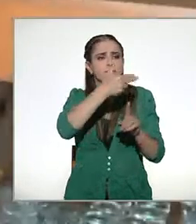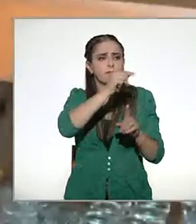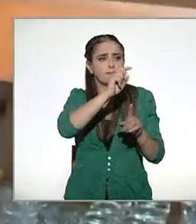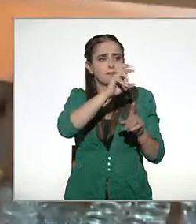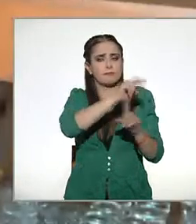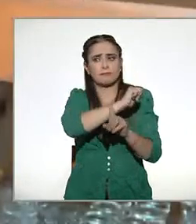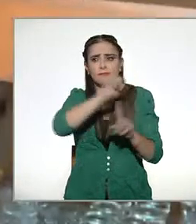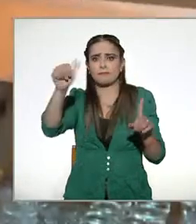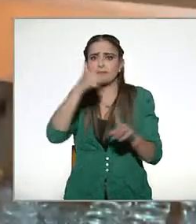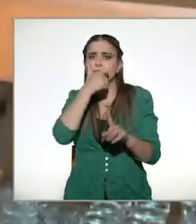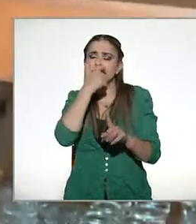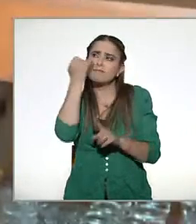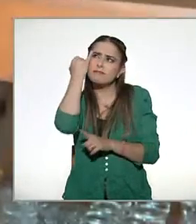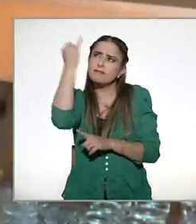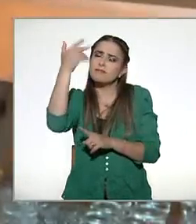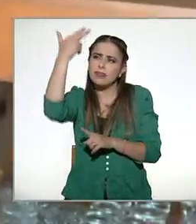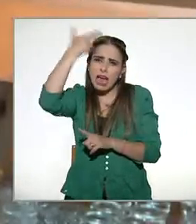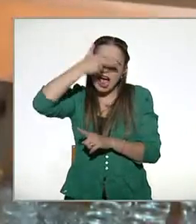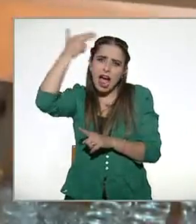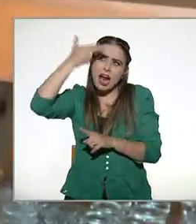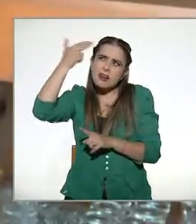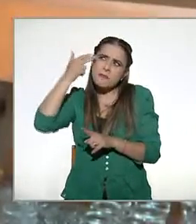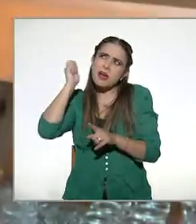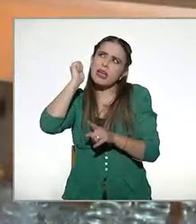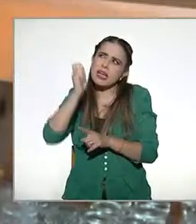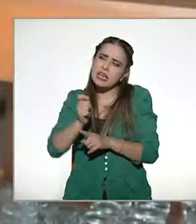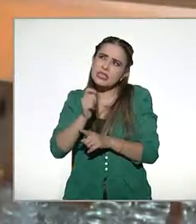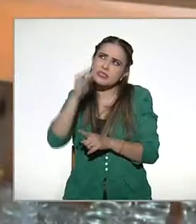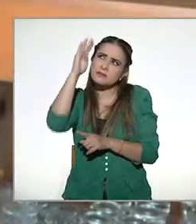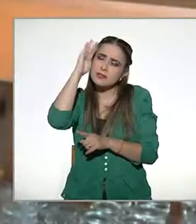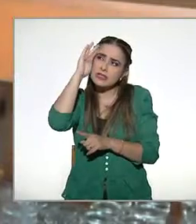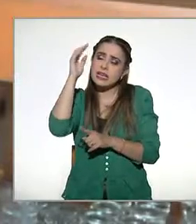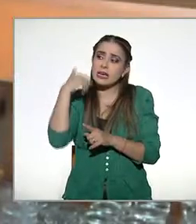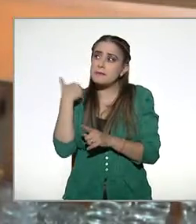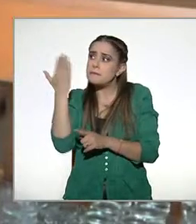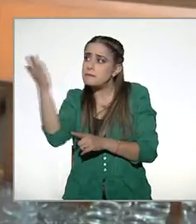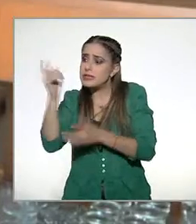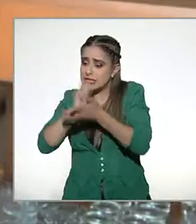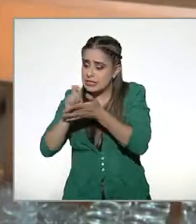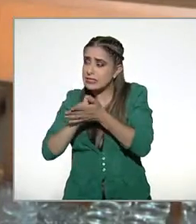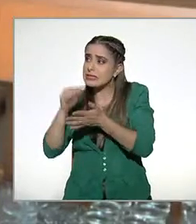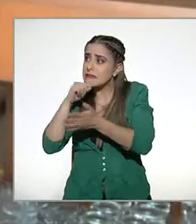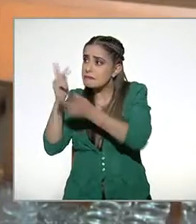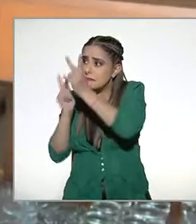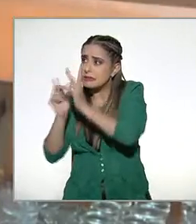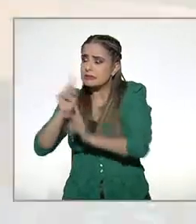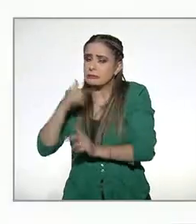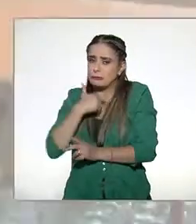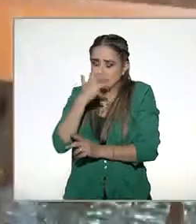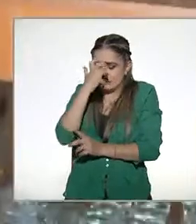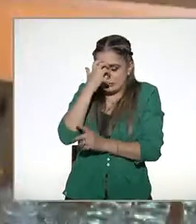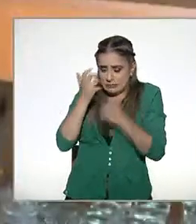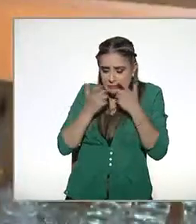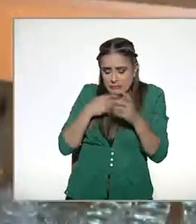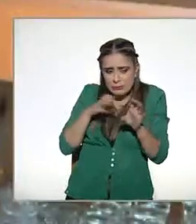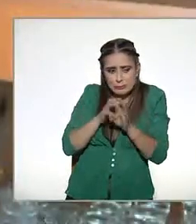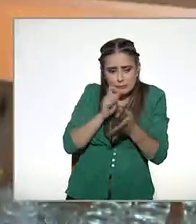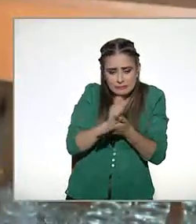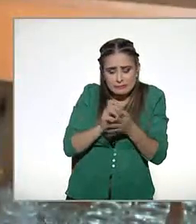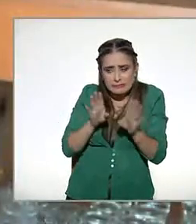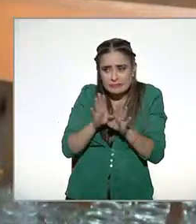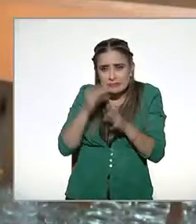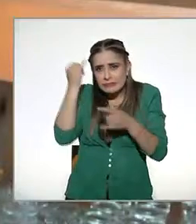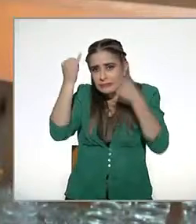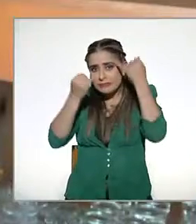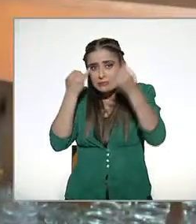pero en ese momento no tenía nada para escribir y era demasiado tímida como para pedir un lápiz o una pluma prestada número 10 Michael